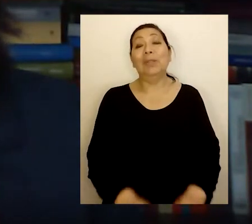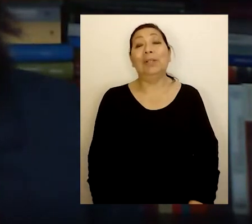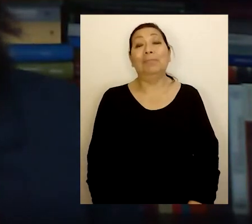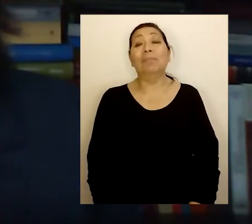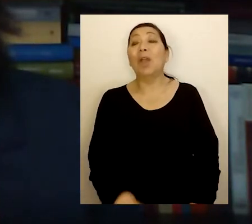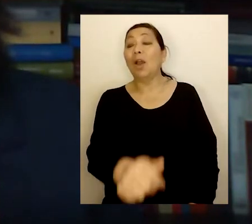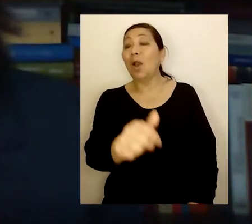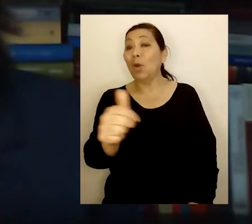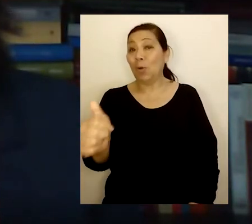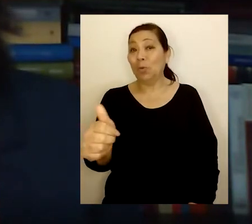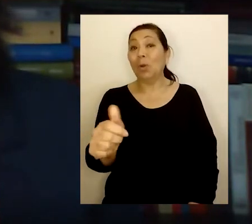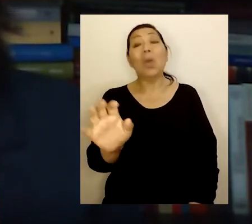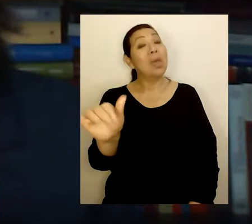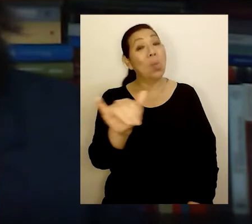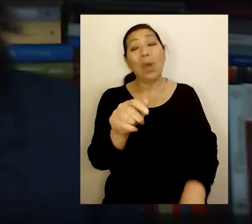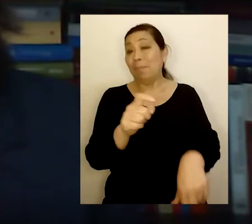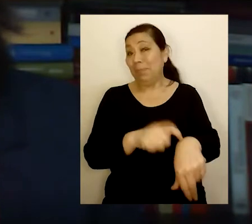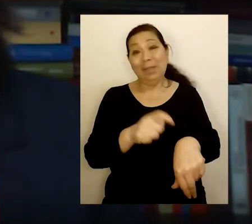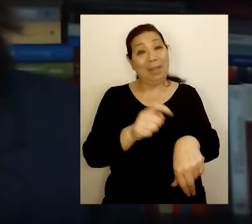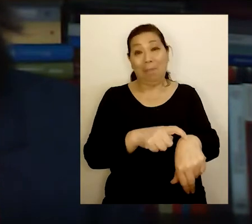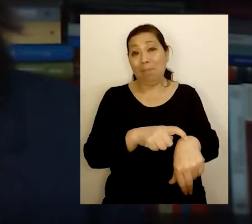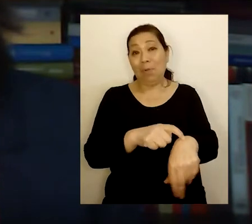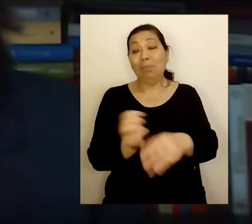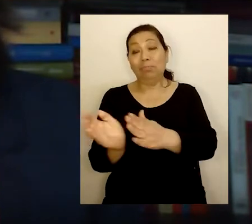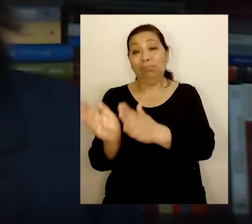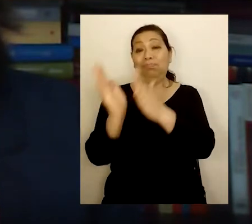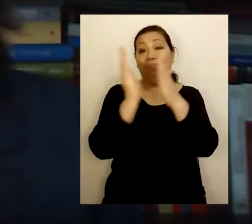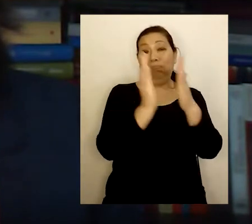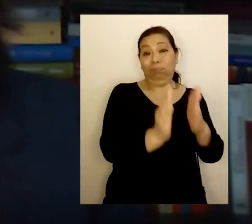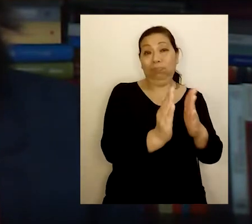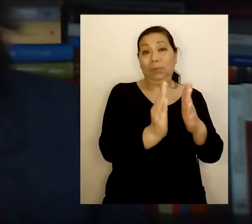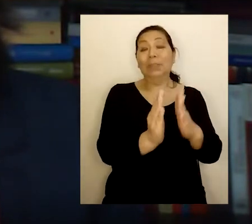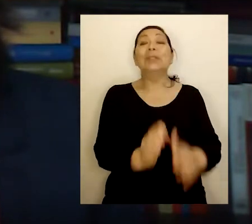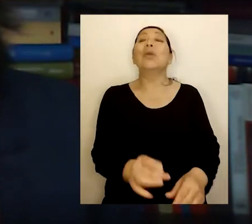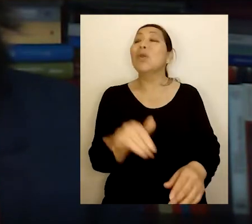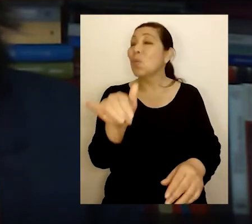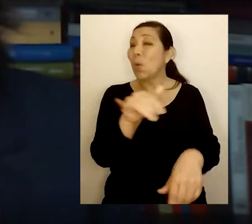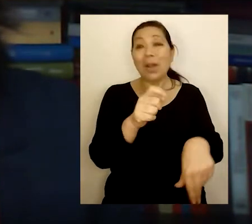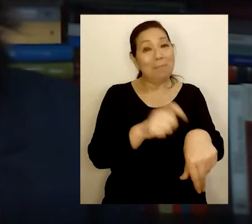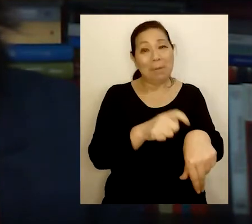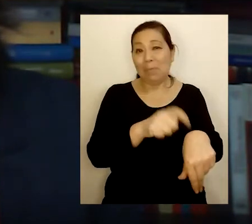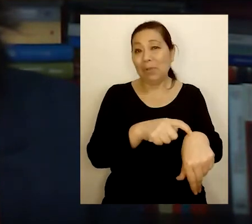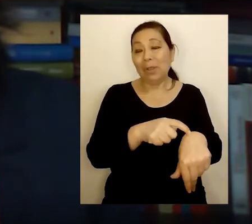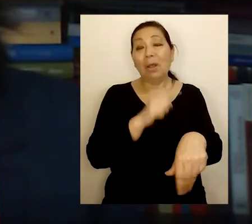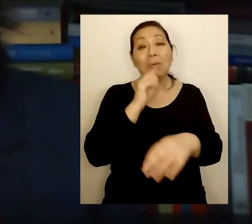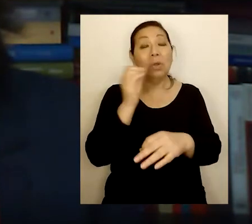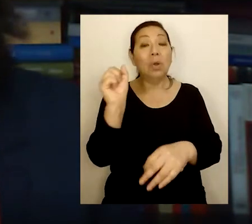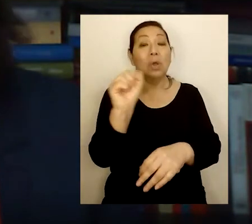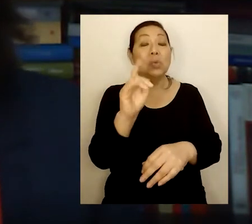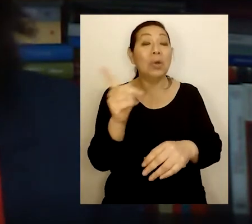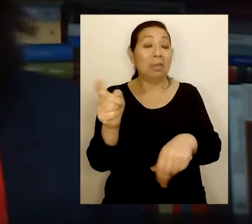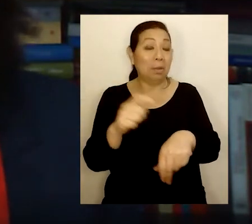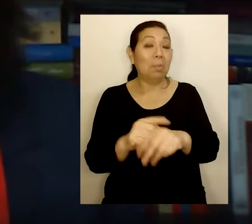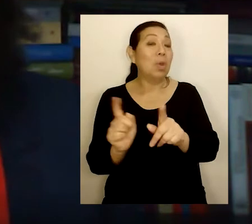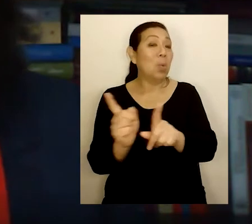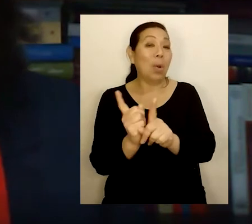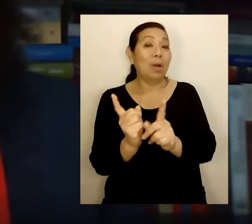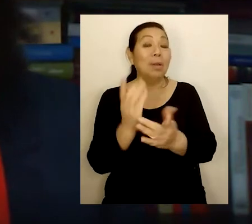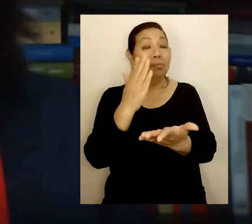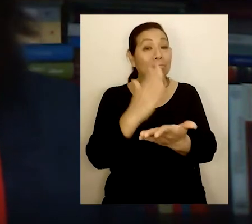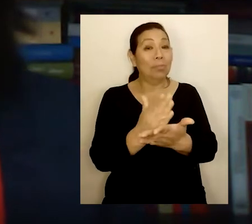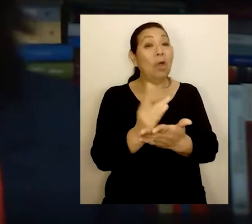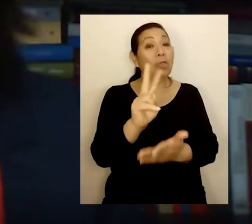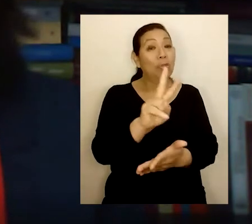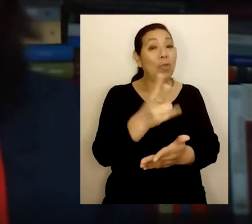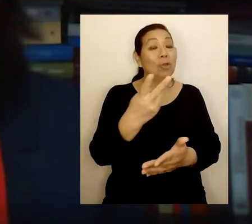9 minutos con 20 segundos. Vamos a, por el mismo tiempo, trasladar a la parte demandada. La SUNAT, ese tiempo se lo tienen que dividir